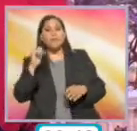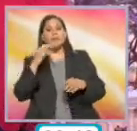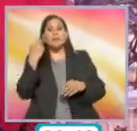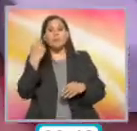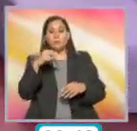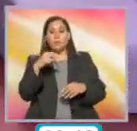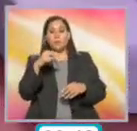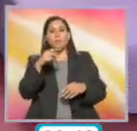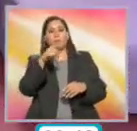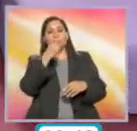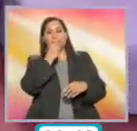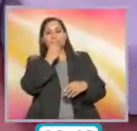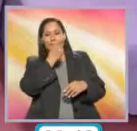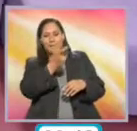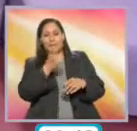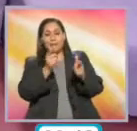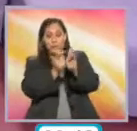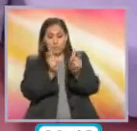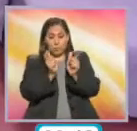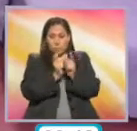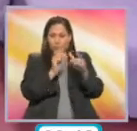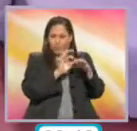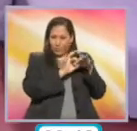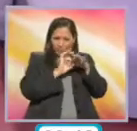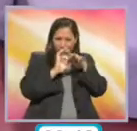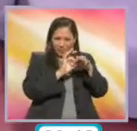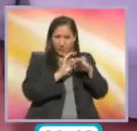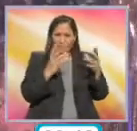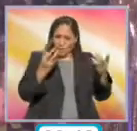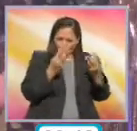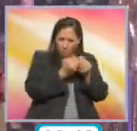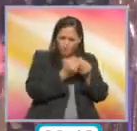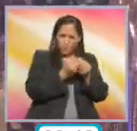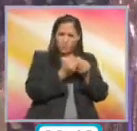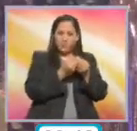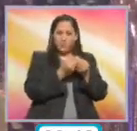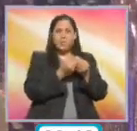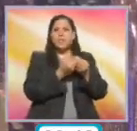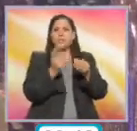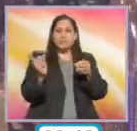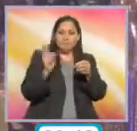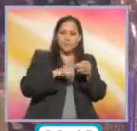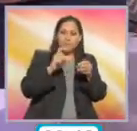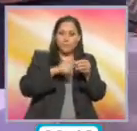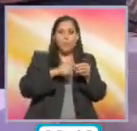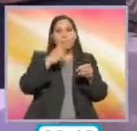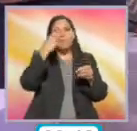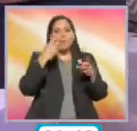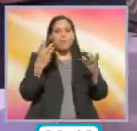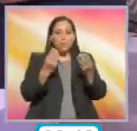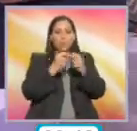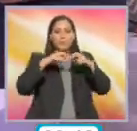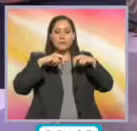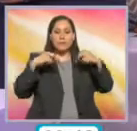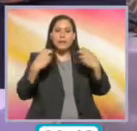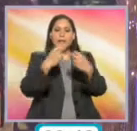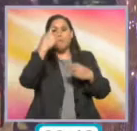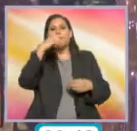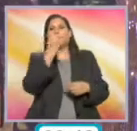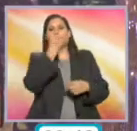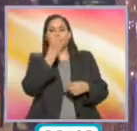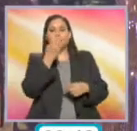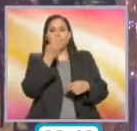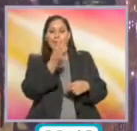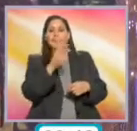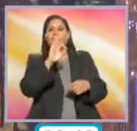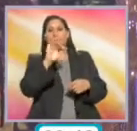llaman a todo el grupo que convivía y que se unían justamente para comer, familia.